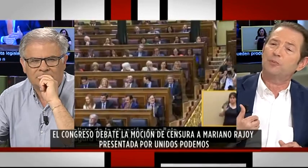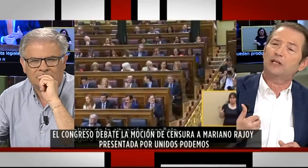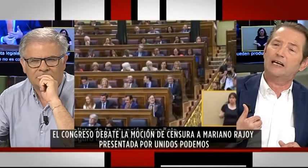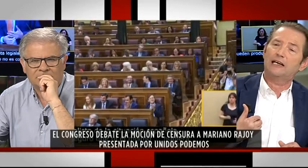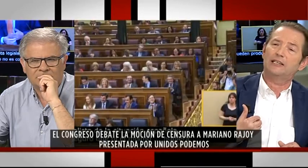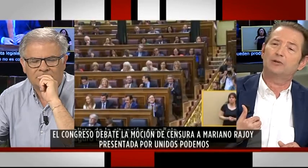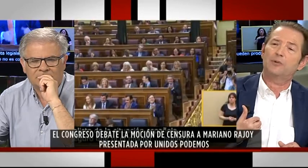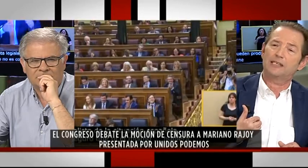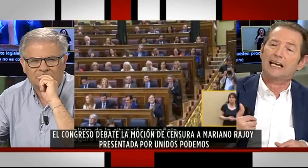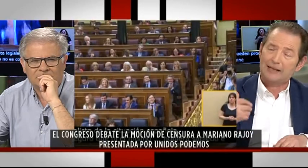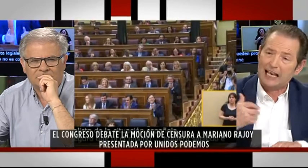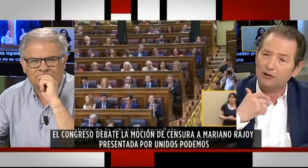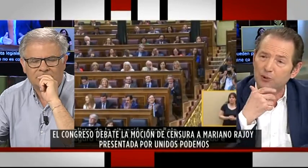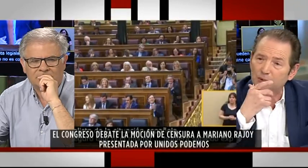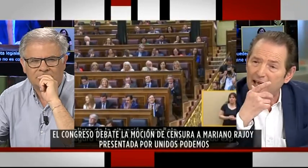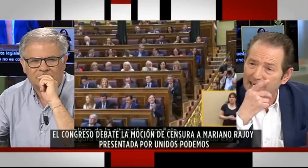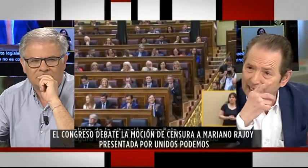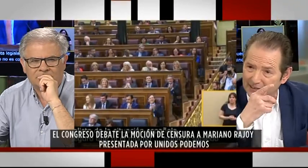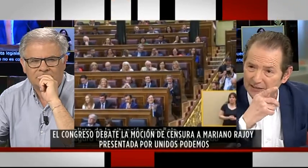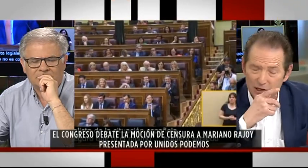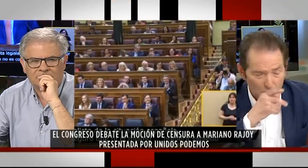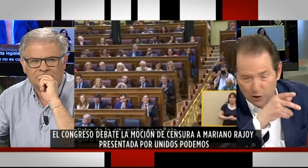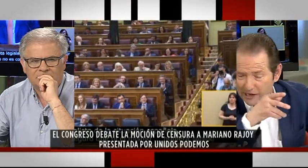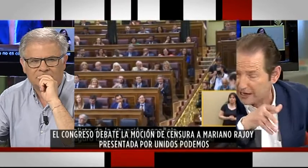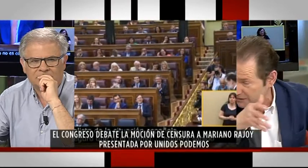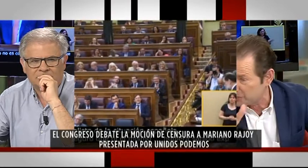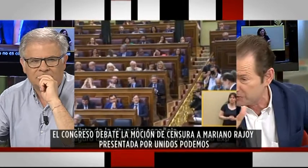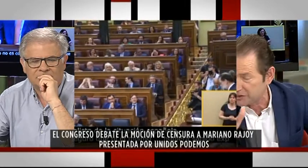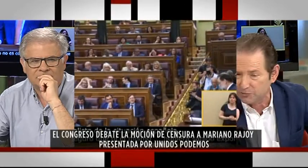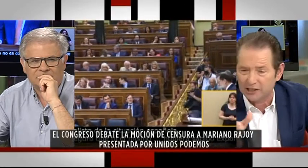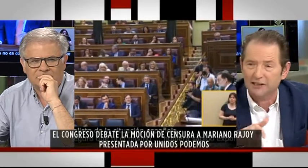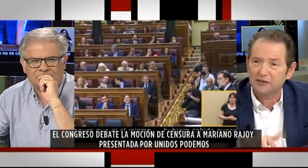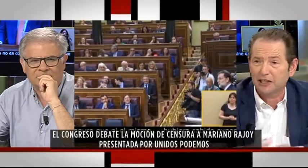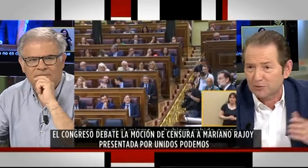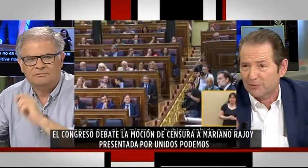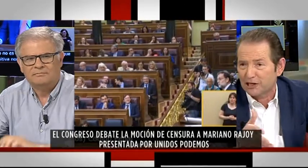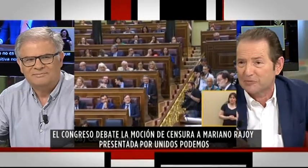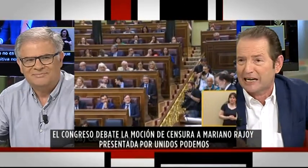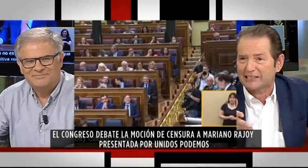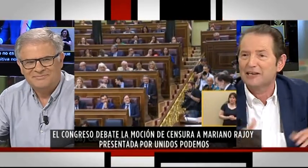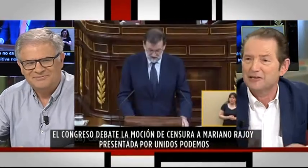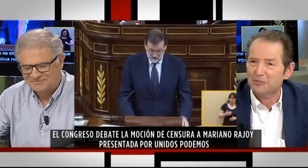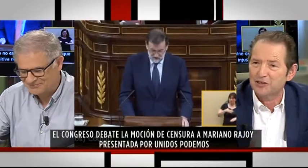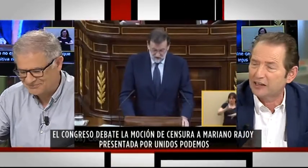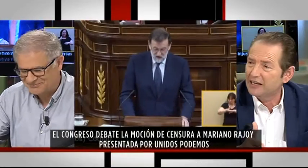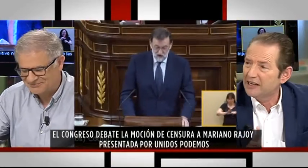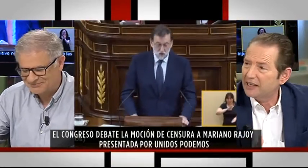tenemos que aprovechar la ventana de oportunidad de la crisis yo lo digo mañana si me permitís de la misma casa se puede decir que